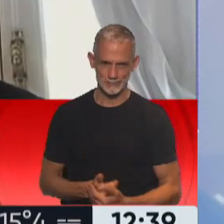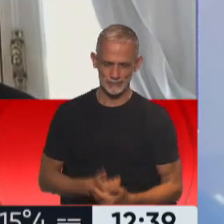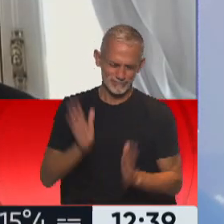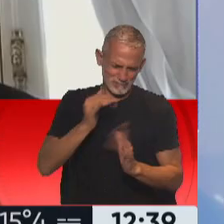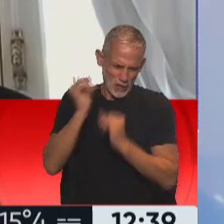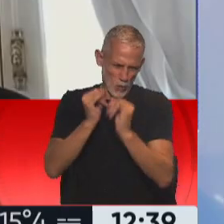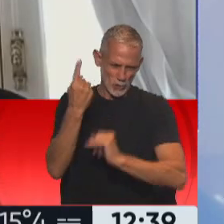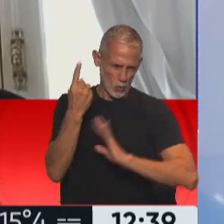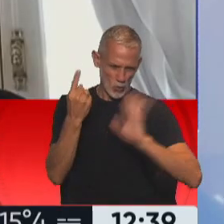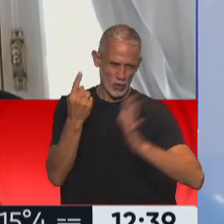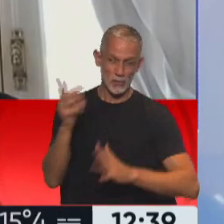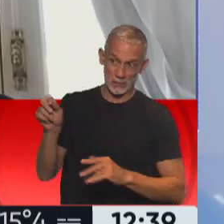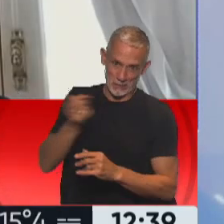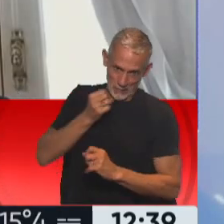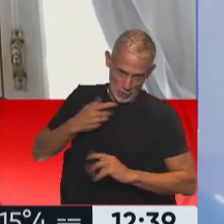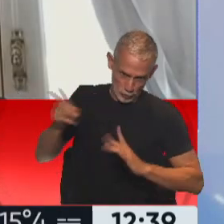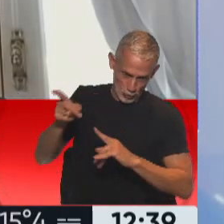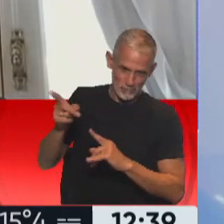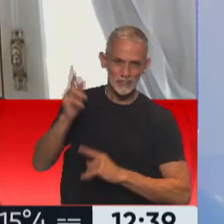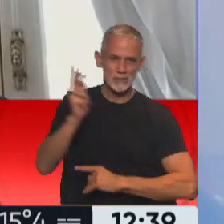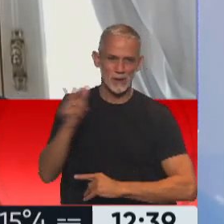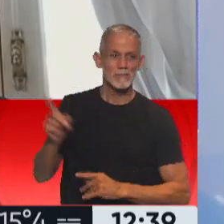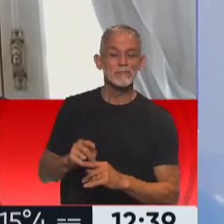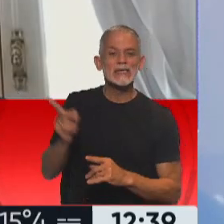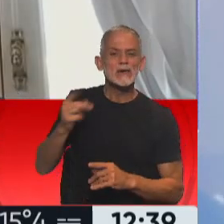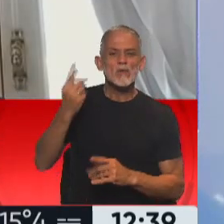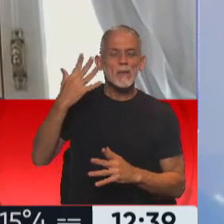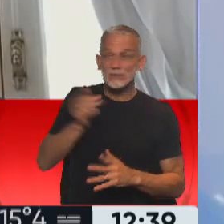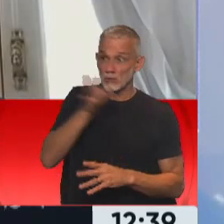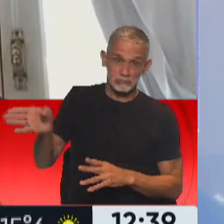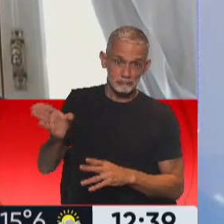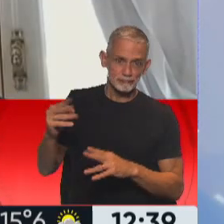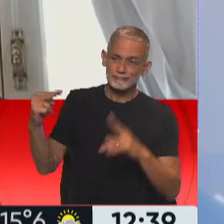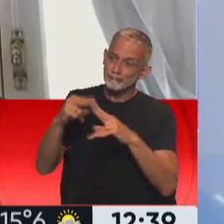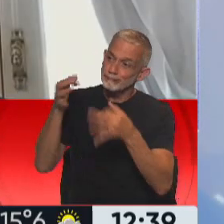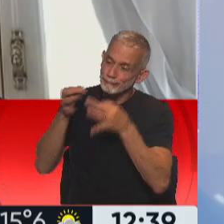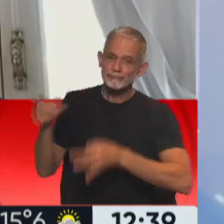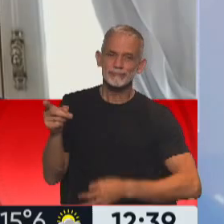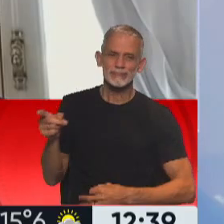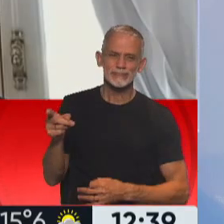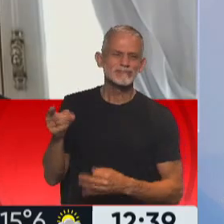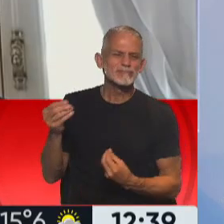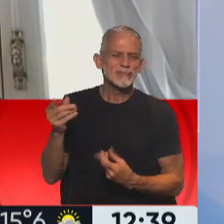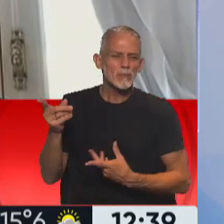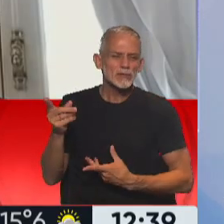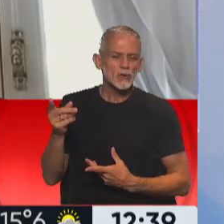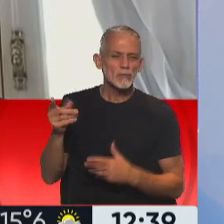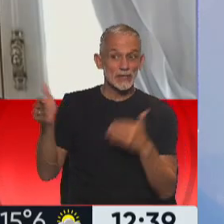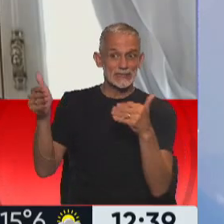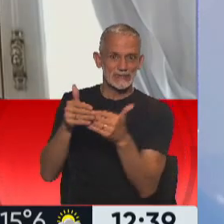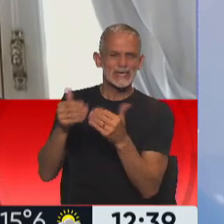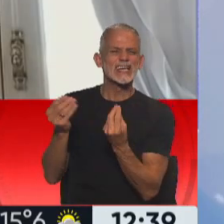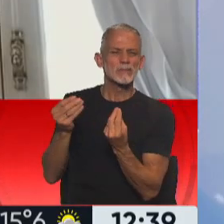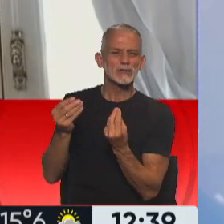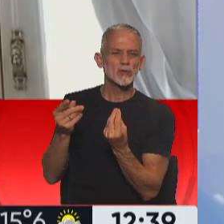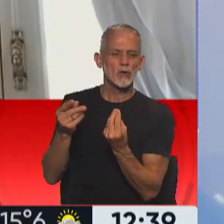cuento uno porque me lo contó, ¿no? Porque justo había sido, una vez que lo fui a ver, había sido el acercamiento